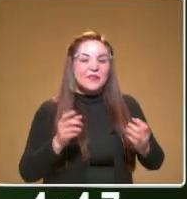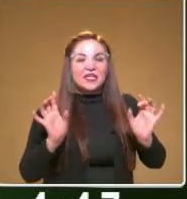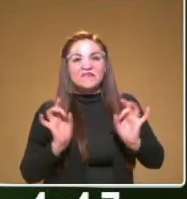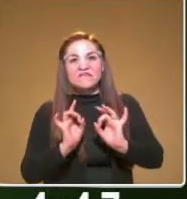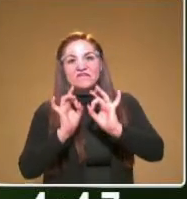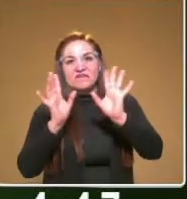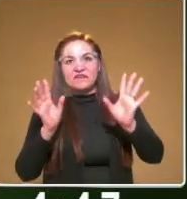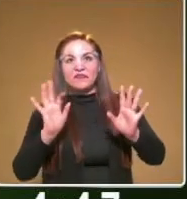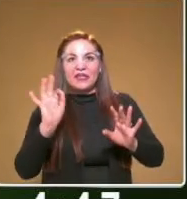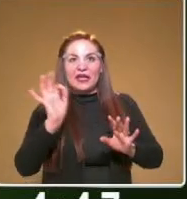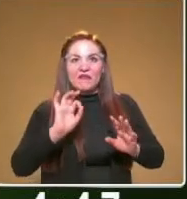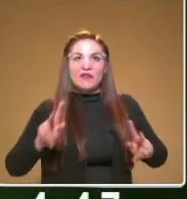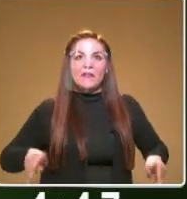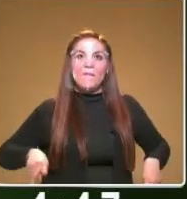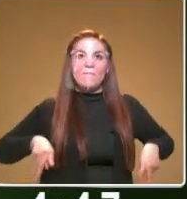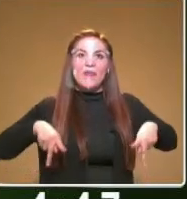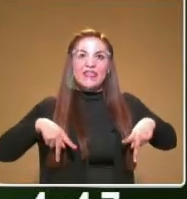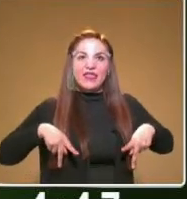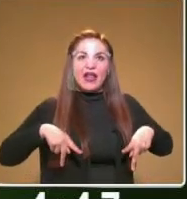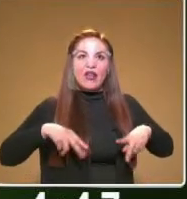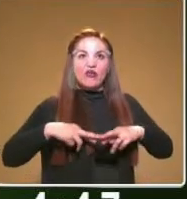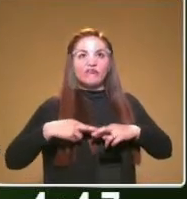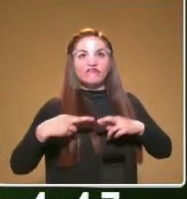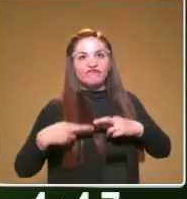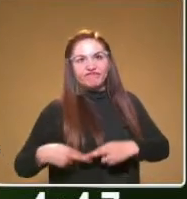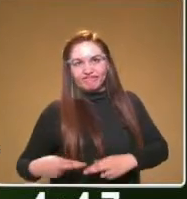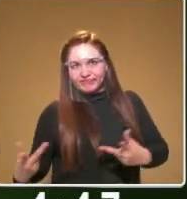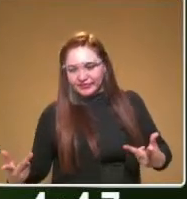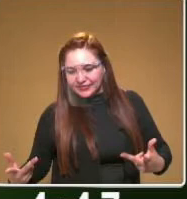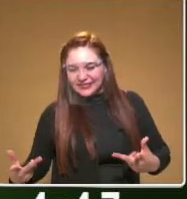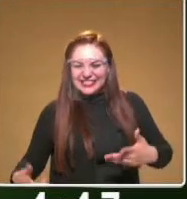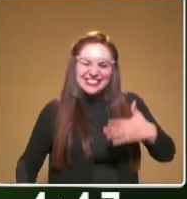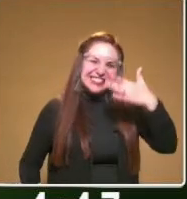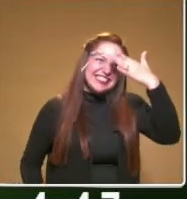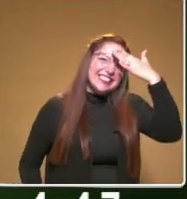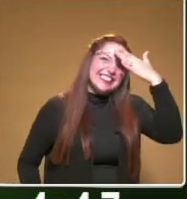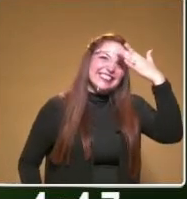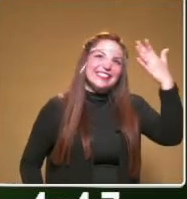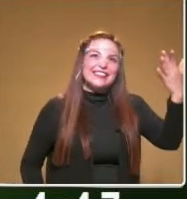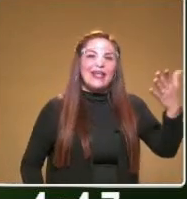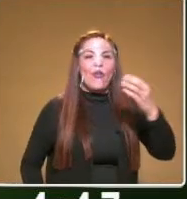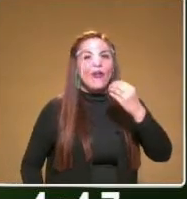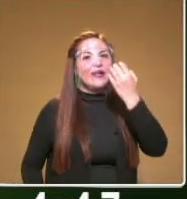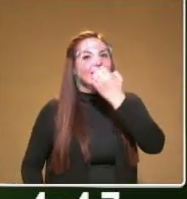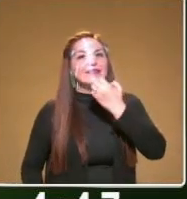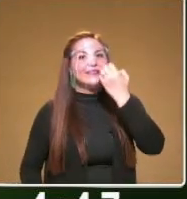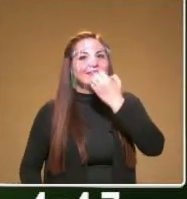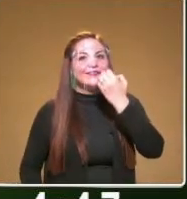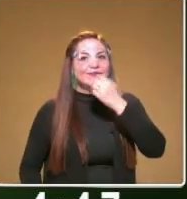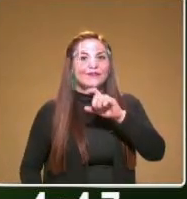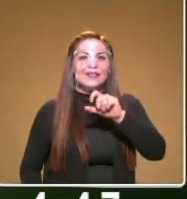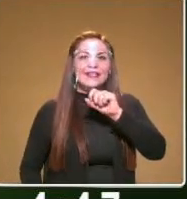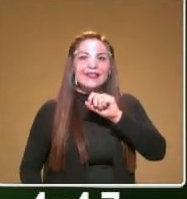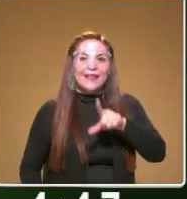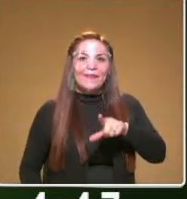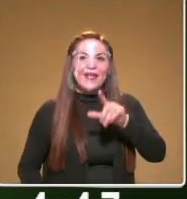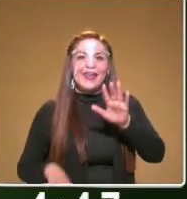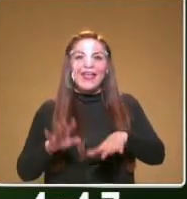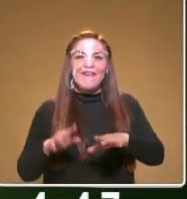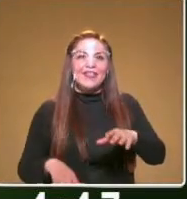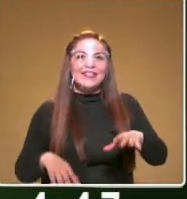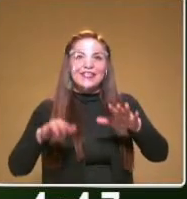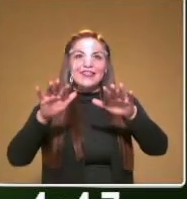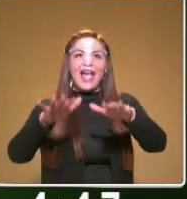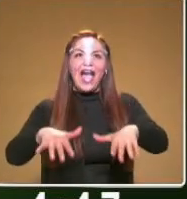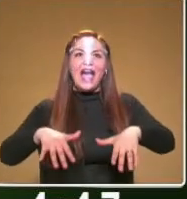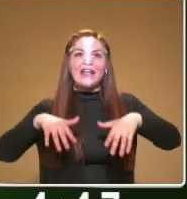rompe el pantalón, es algo que no quería, ¿verdad? Ay, ya sé, maestra, una tragedia que solía pasar mucho en las escuelas es cuando el sonido fallaba en la